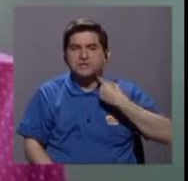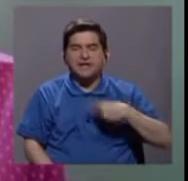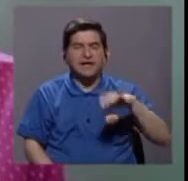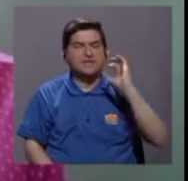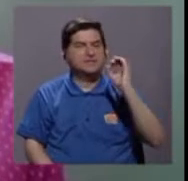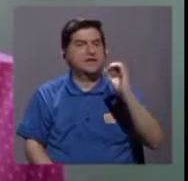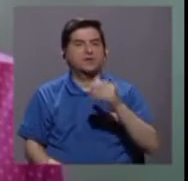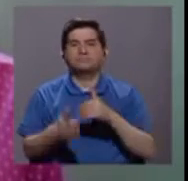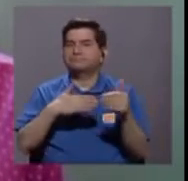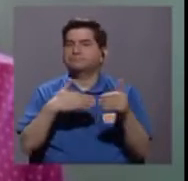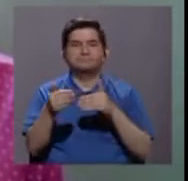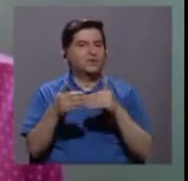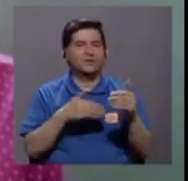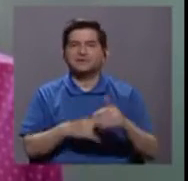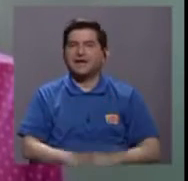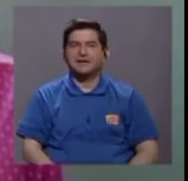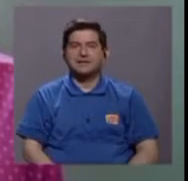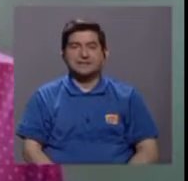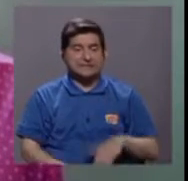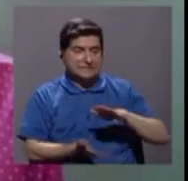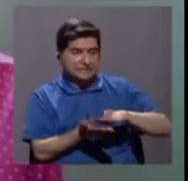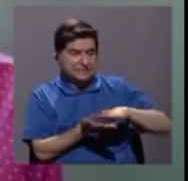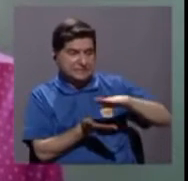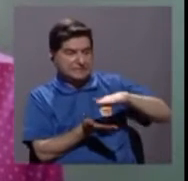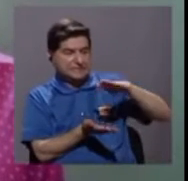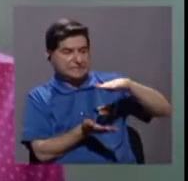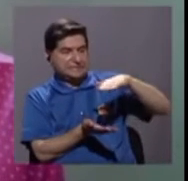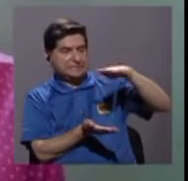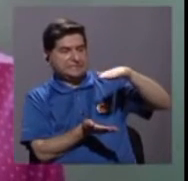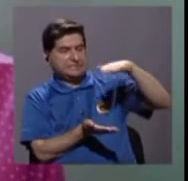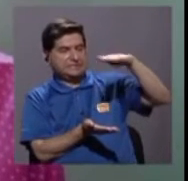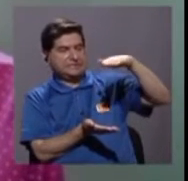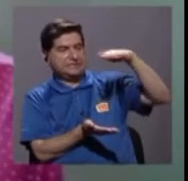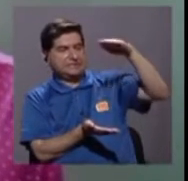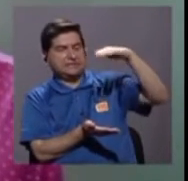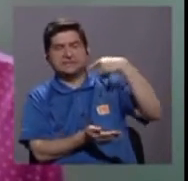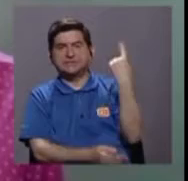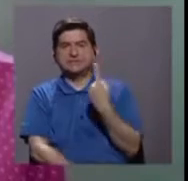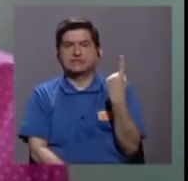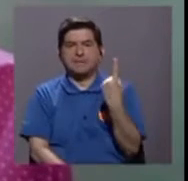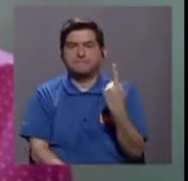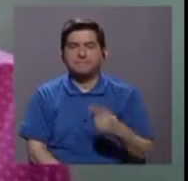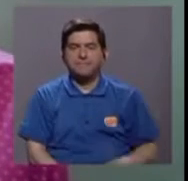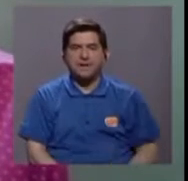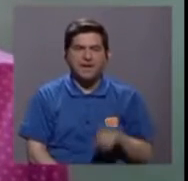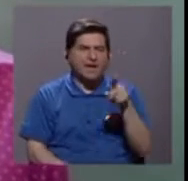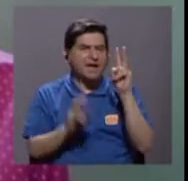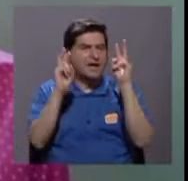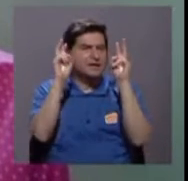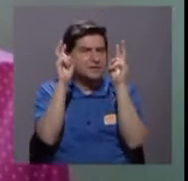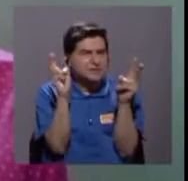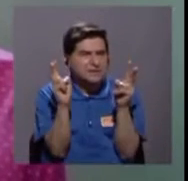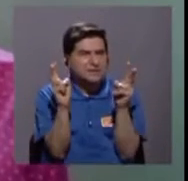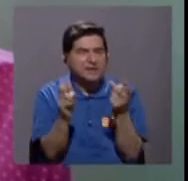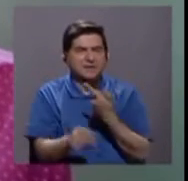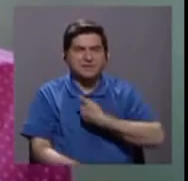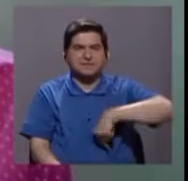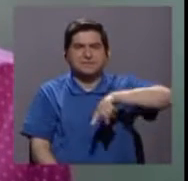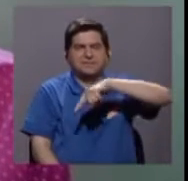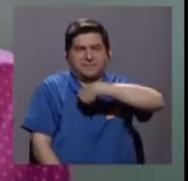cero. Crece, digamos, siempre. Ese es Por un tema, cierto, digamos, que